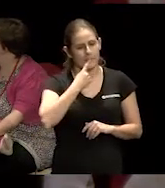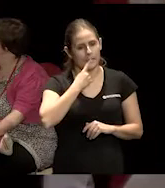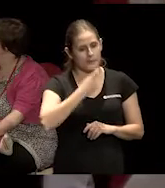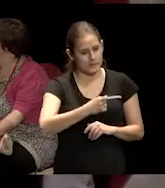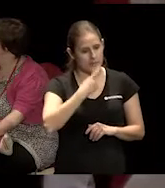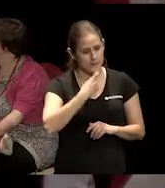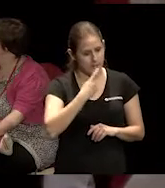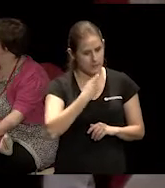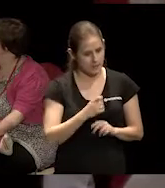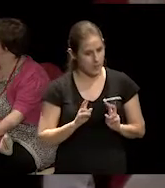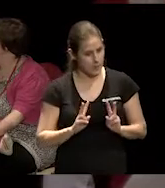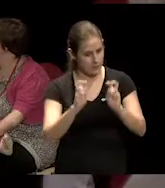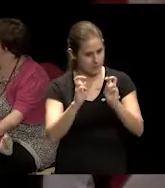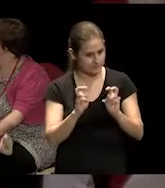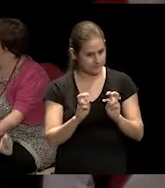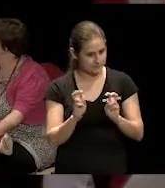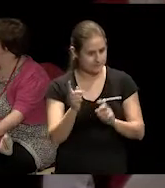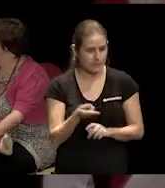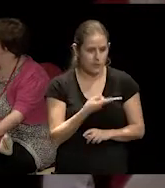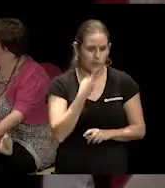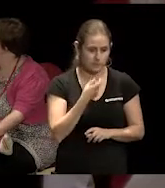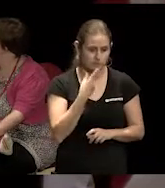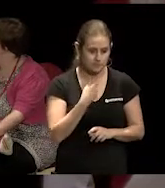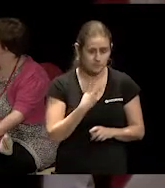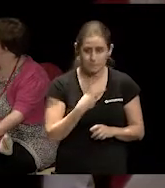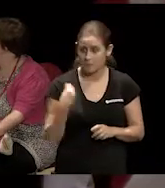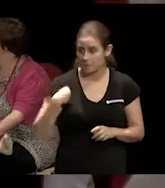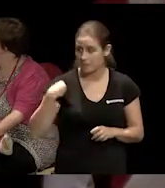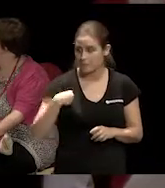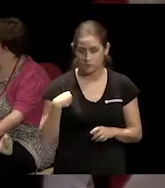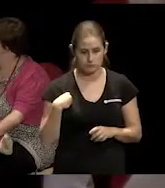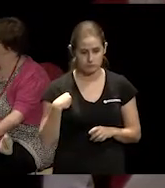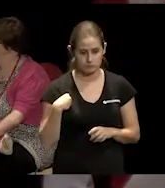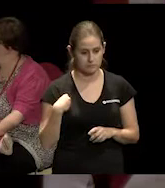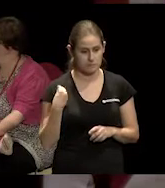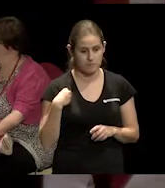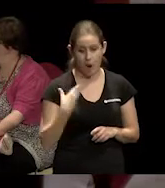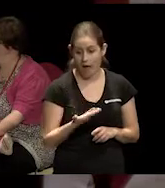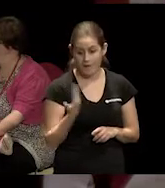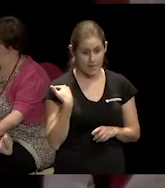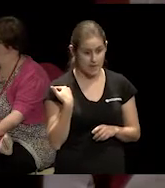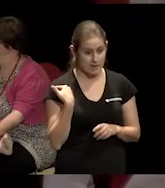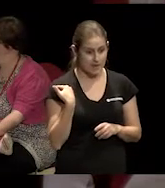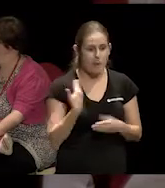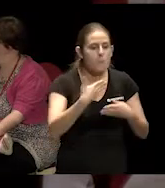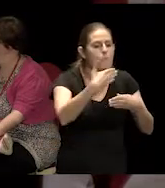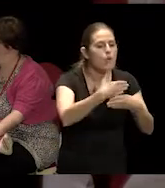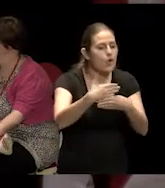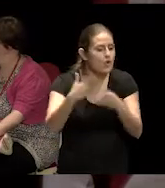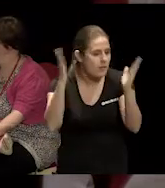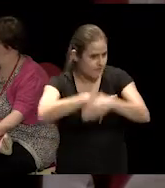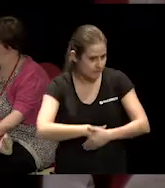planchar, porque lo mismo que la, pues ayer no veíamos un muro o barreras, historias, para nosotros